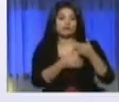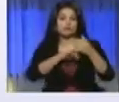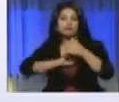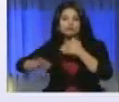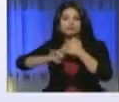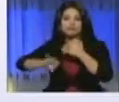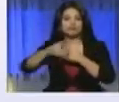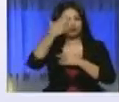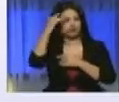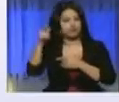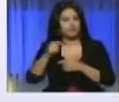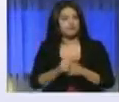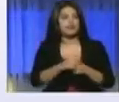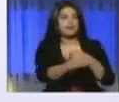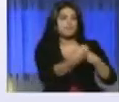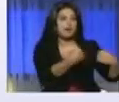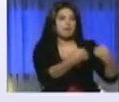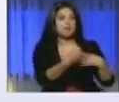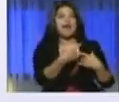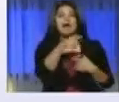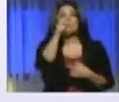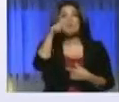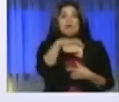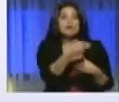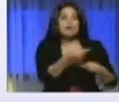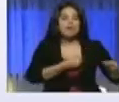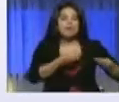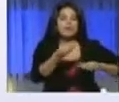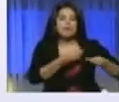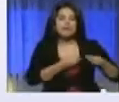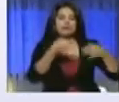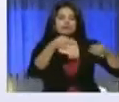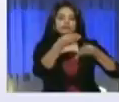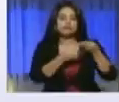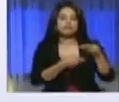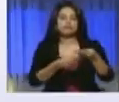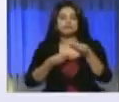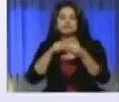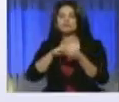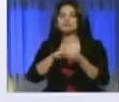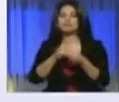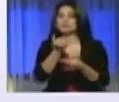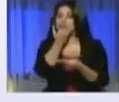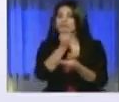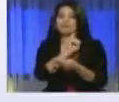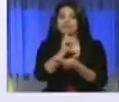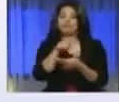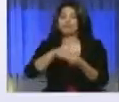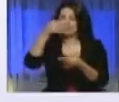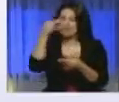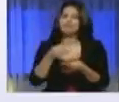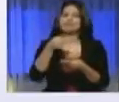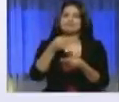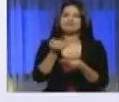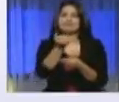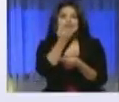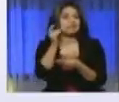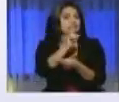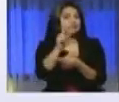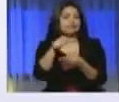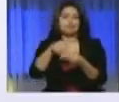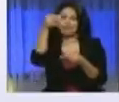pueblo. Me entregan papelitos. Mira, y no se pelan. Ahí está. No se pelan los papelitos que me entregan, ¿verdad,